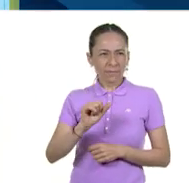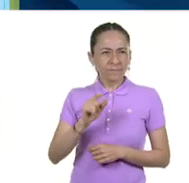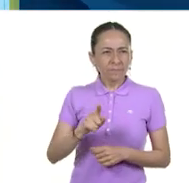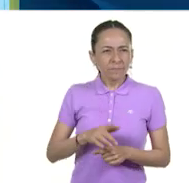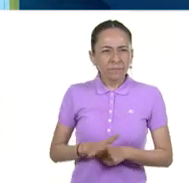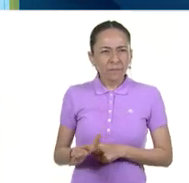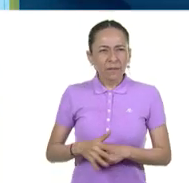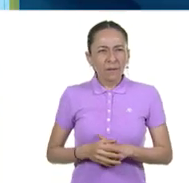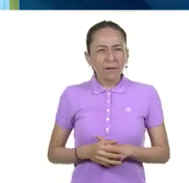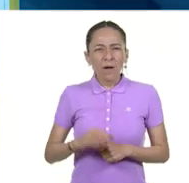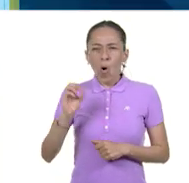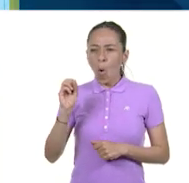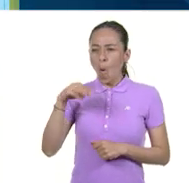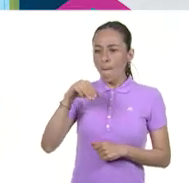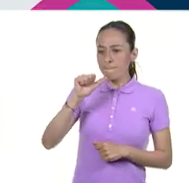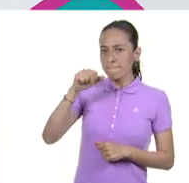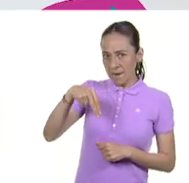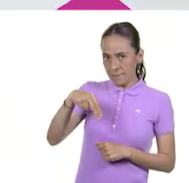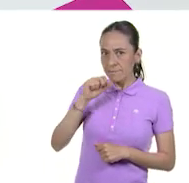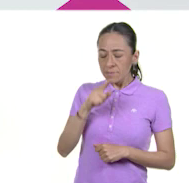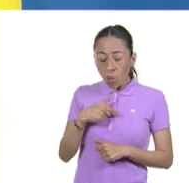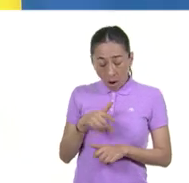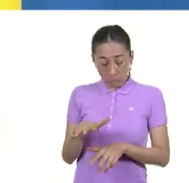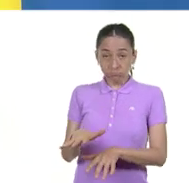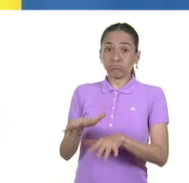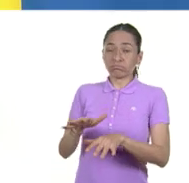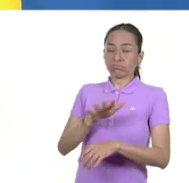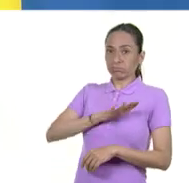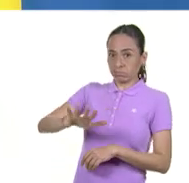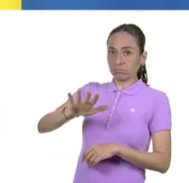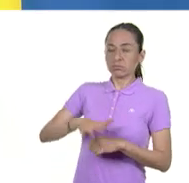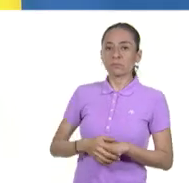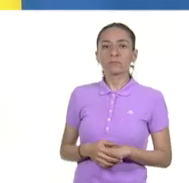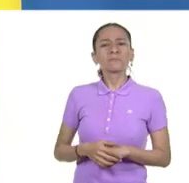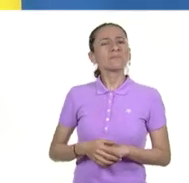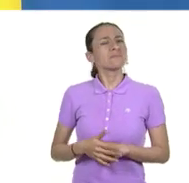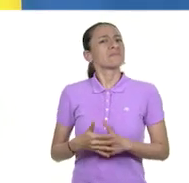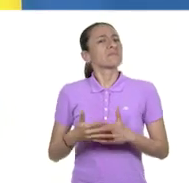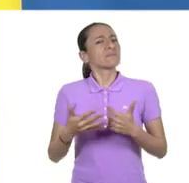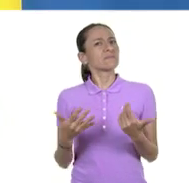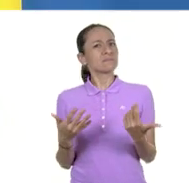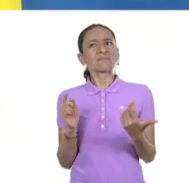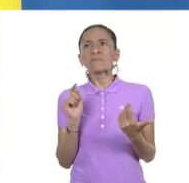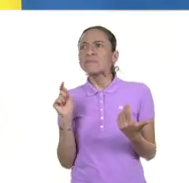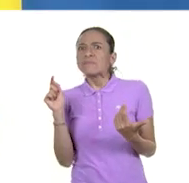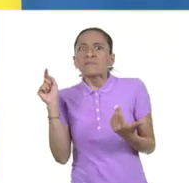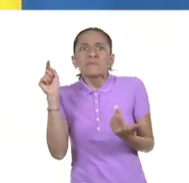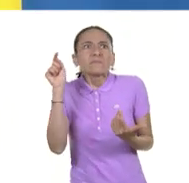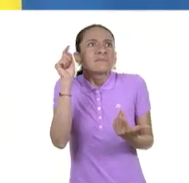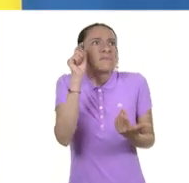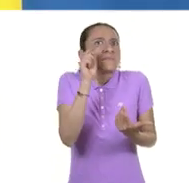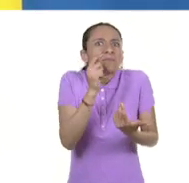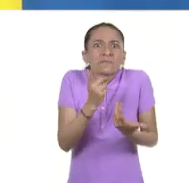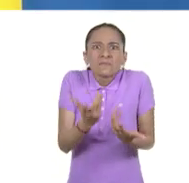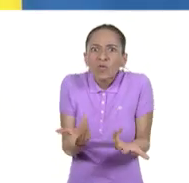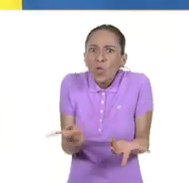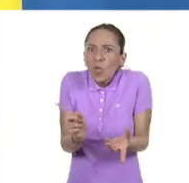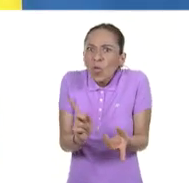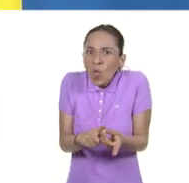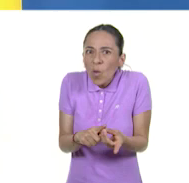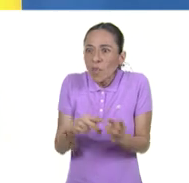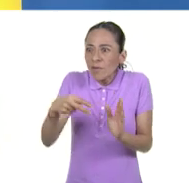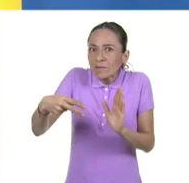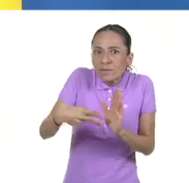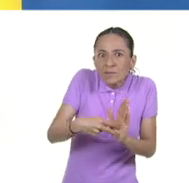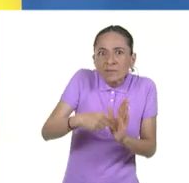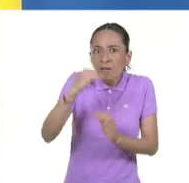¡Qué impresión! La verdad es que no sabía que eran tantos, y además de tantos migrantes que salen de Siria e